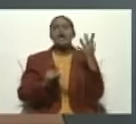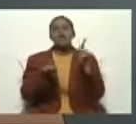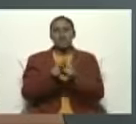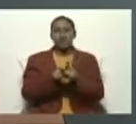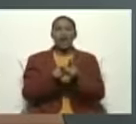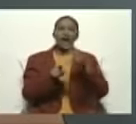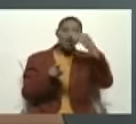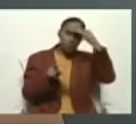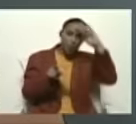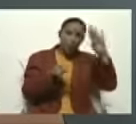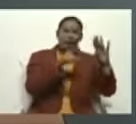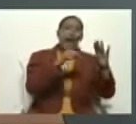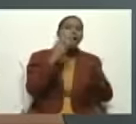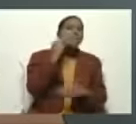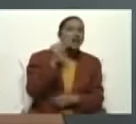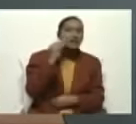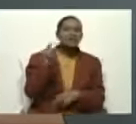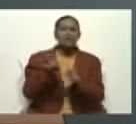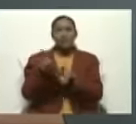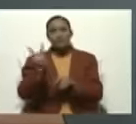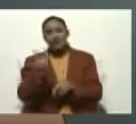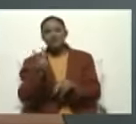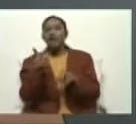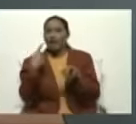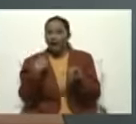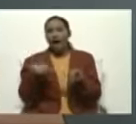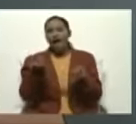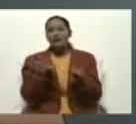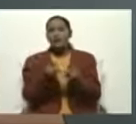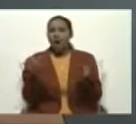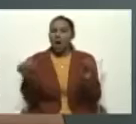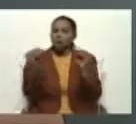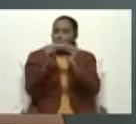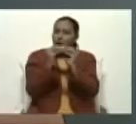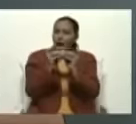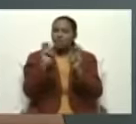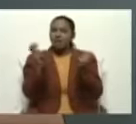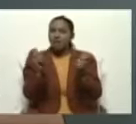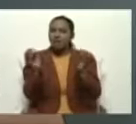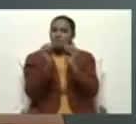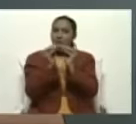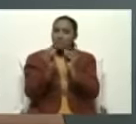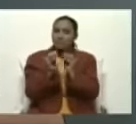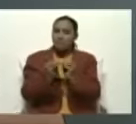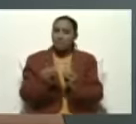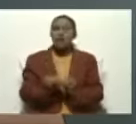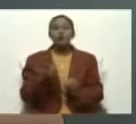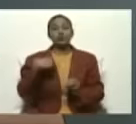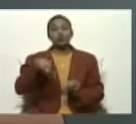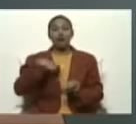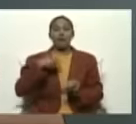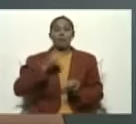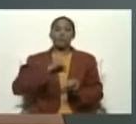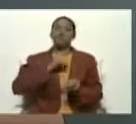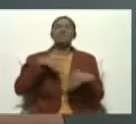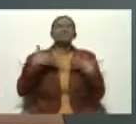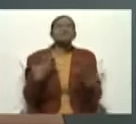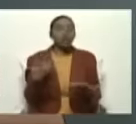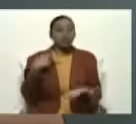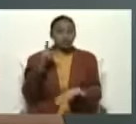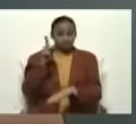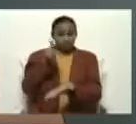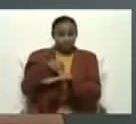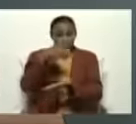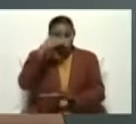ustedes como de nosotros y el objetivo de esta visita, que bueno, por supuesto vamos a firmar el programa